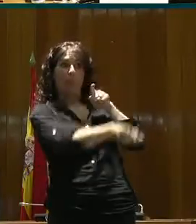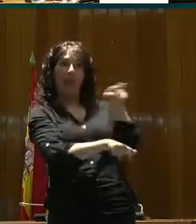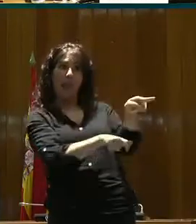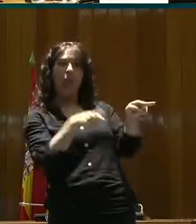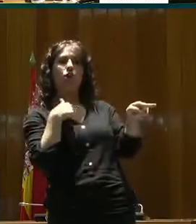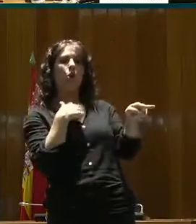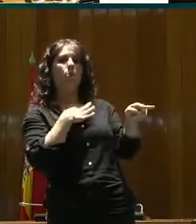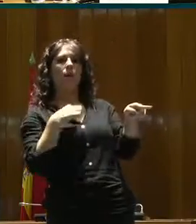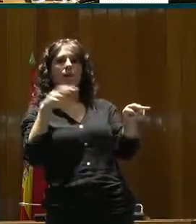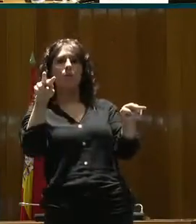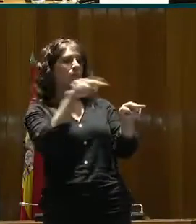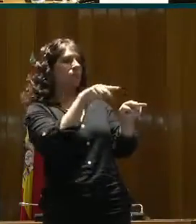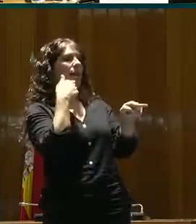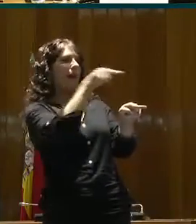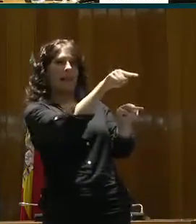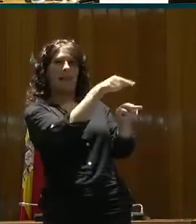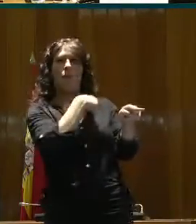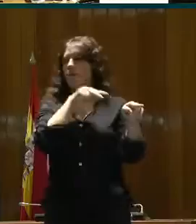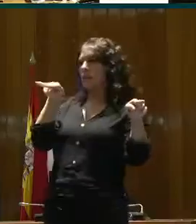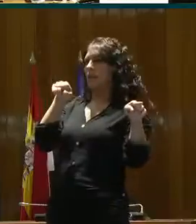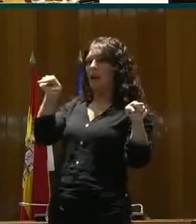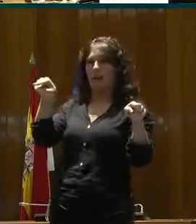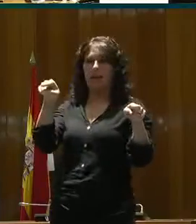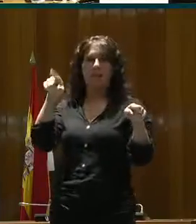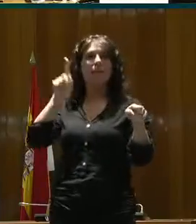marca de expresión facial específica.